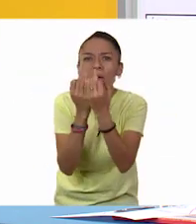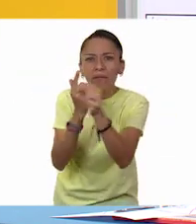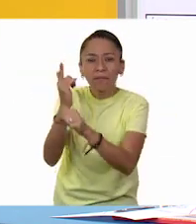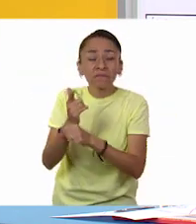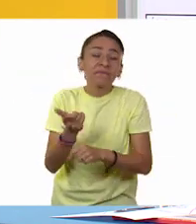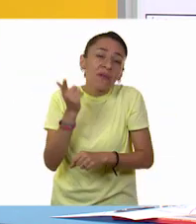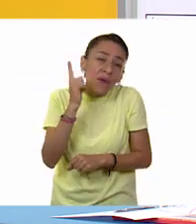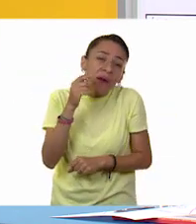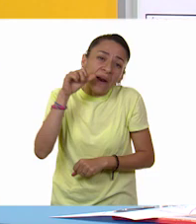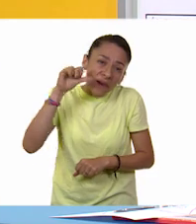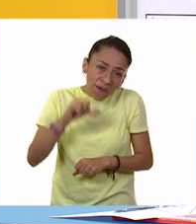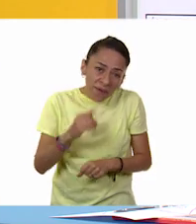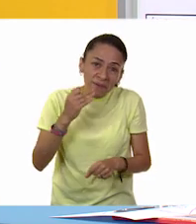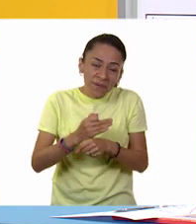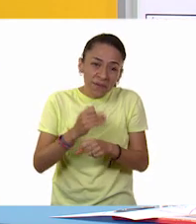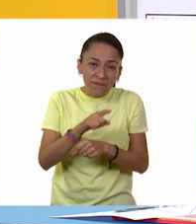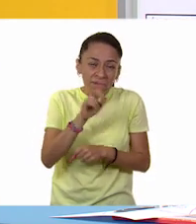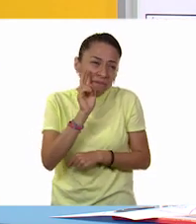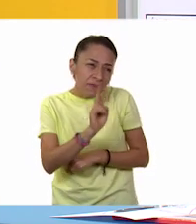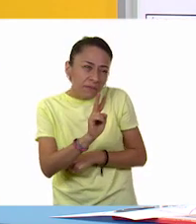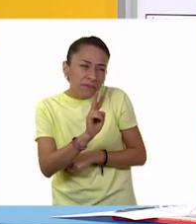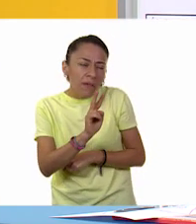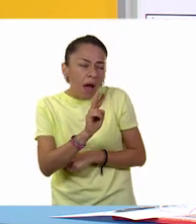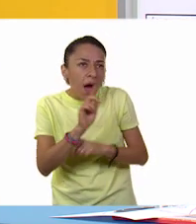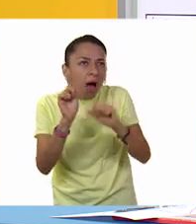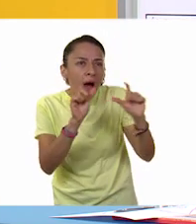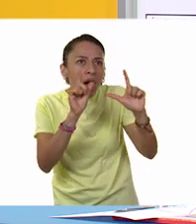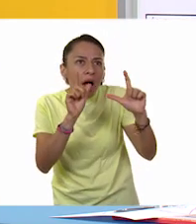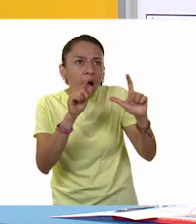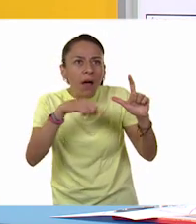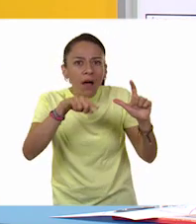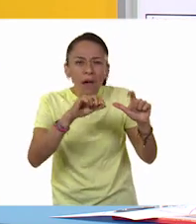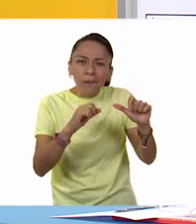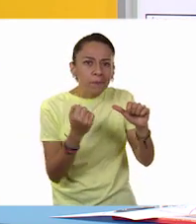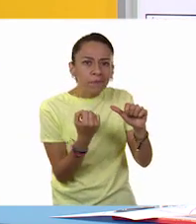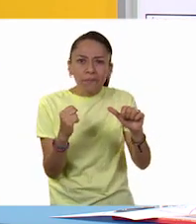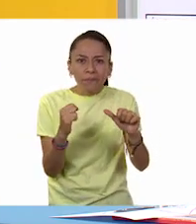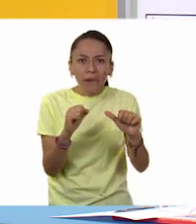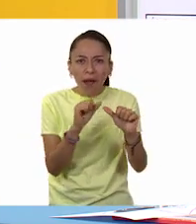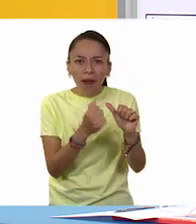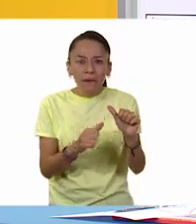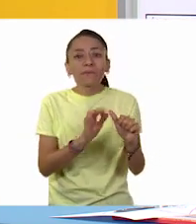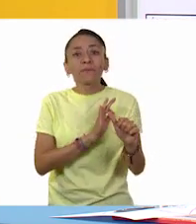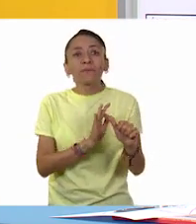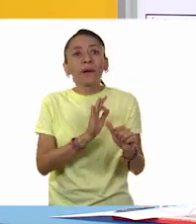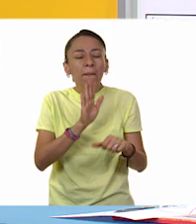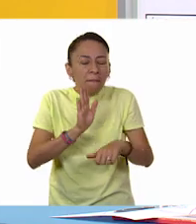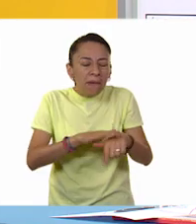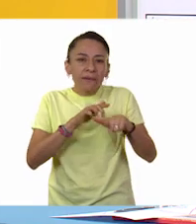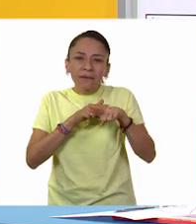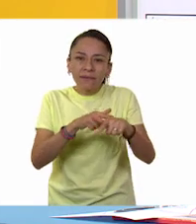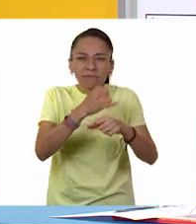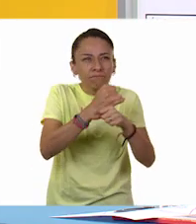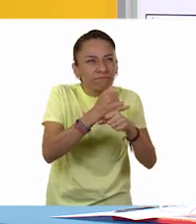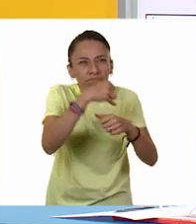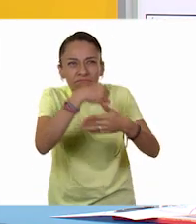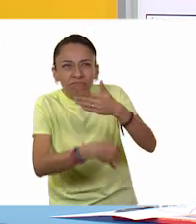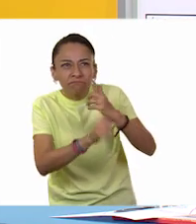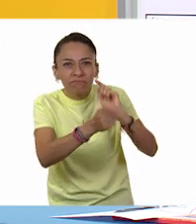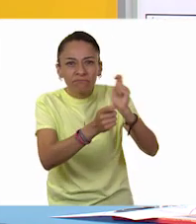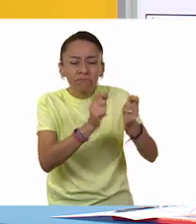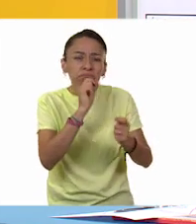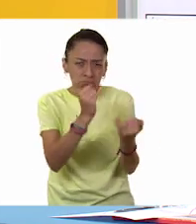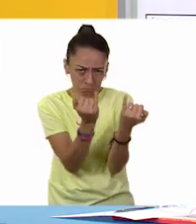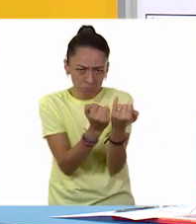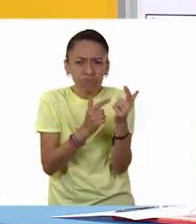por conocer más acerca de estos artistas y de su obra, además de investigar quiénes más han basado sus obras en